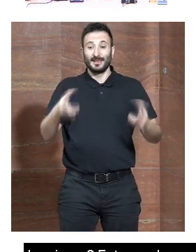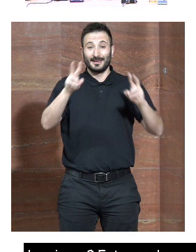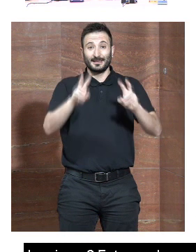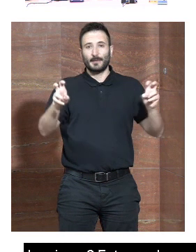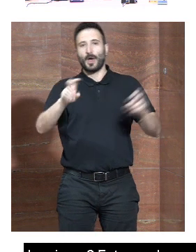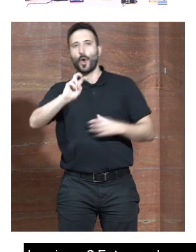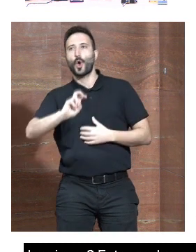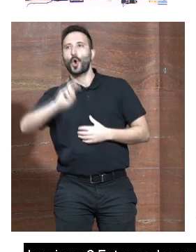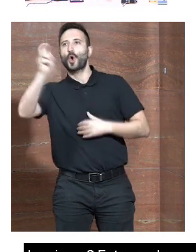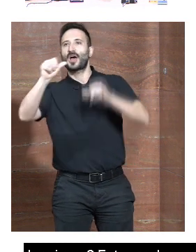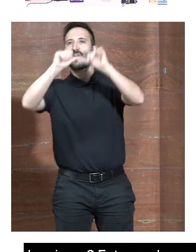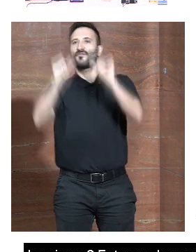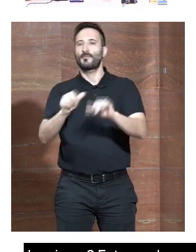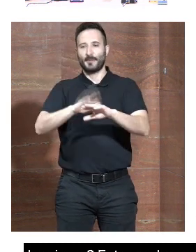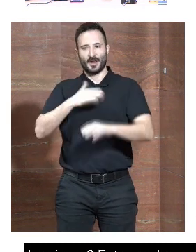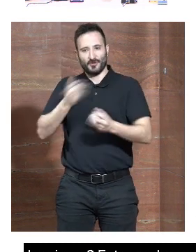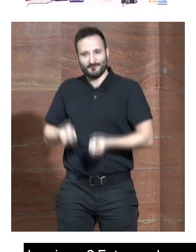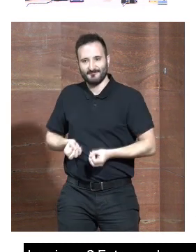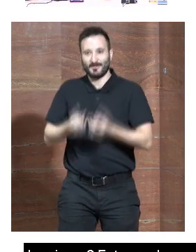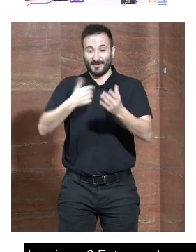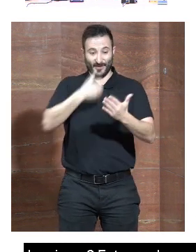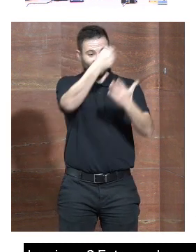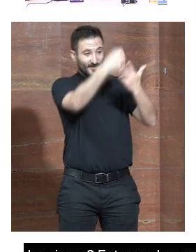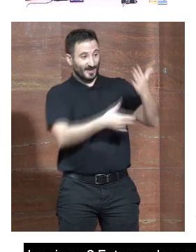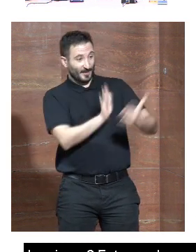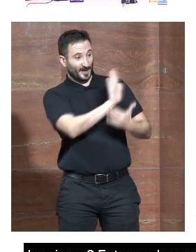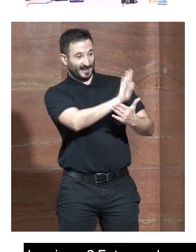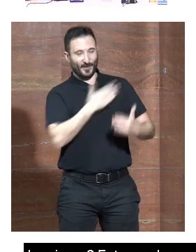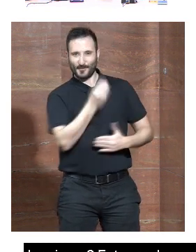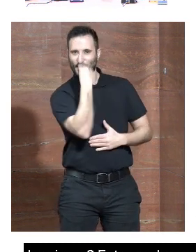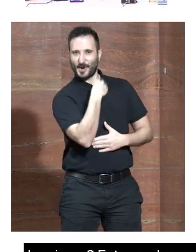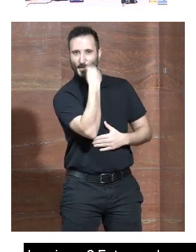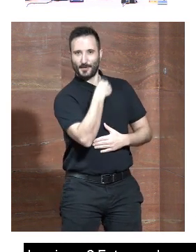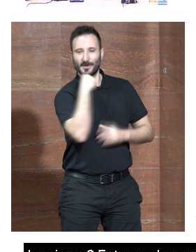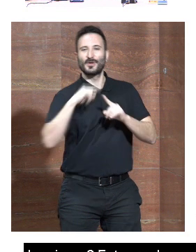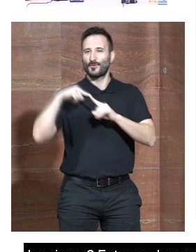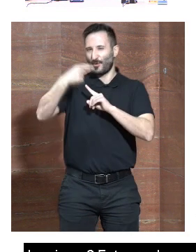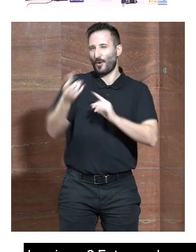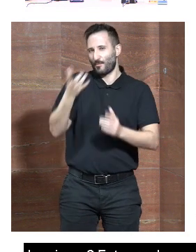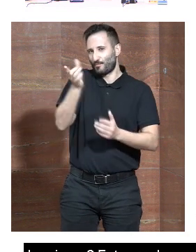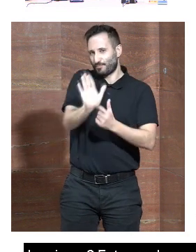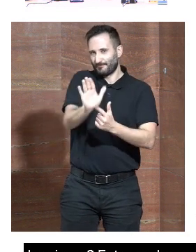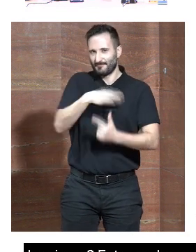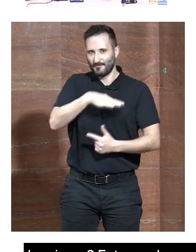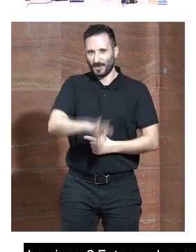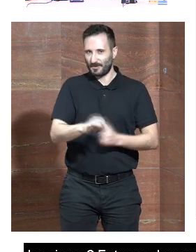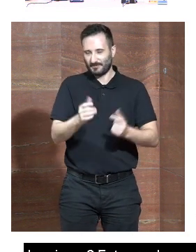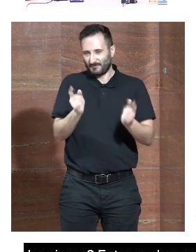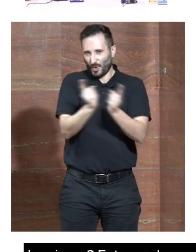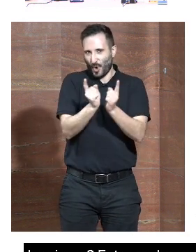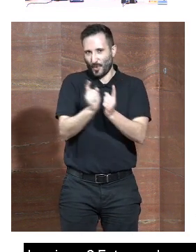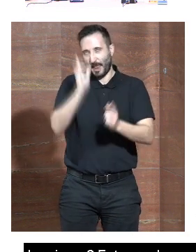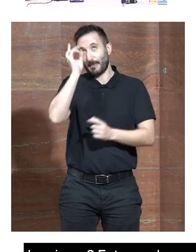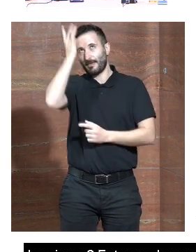cuestión y otro paralelismo que les lanzo aquí, me estoy saltando todo lo que tenía en la presentación, pero si acaso luego lo podemos ver en un momento, les saco alguna